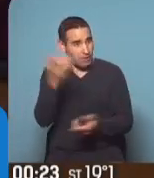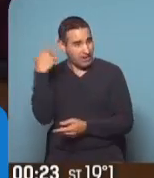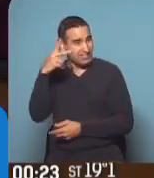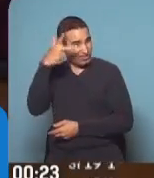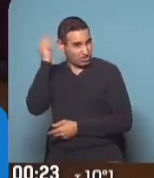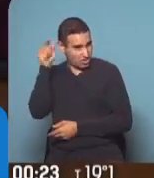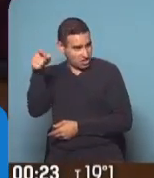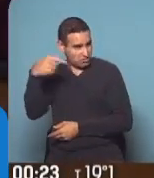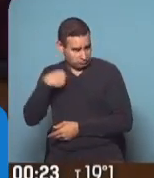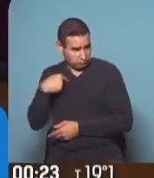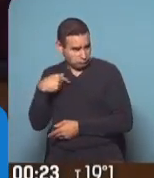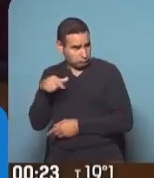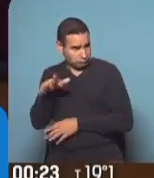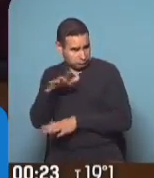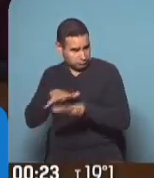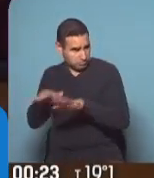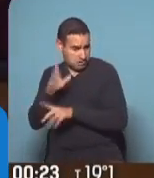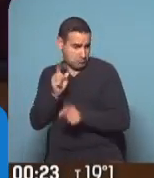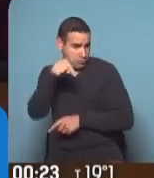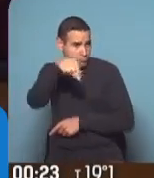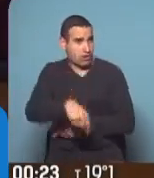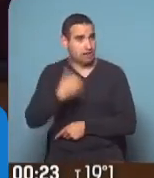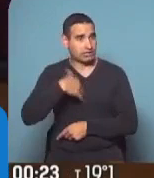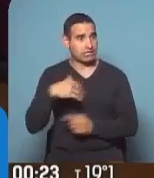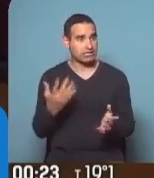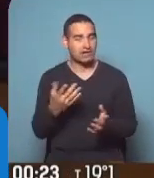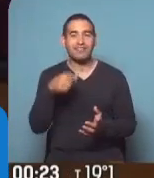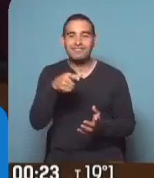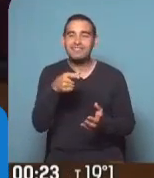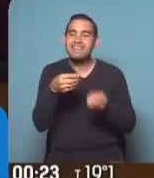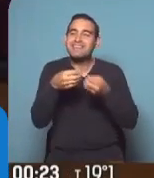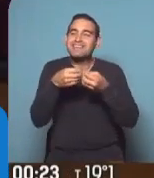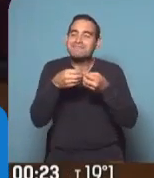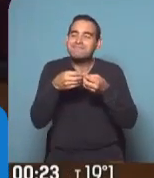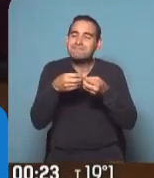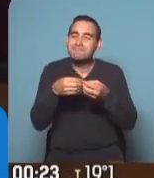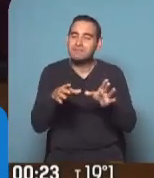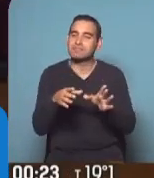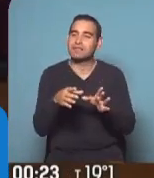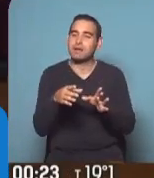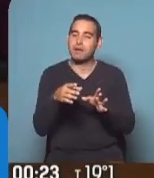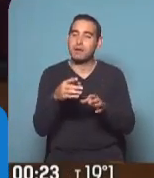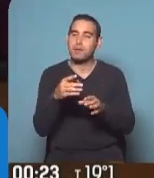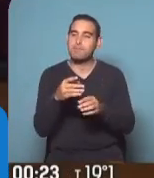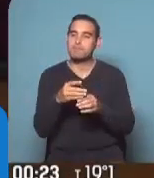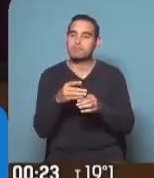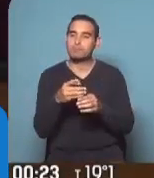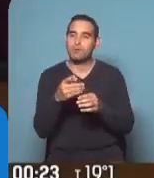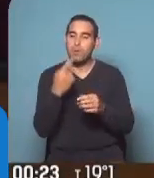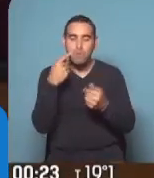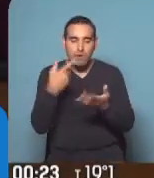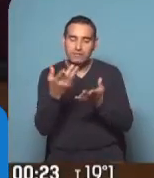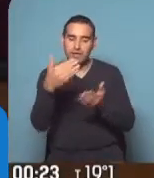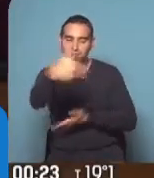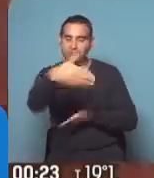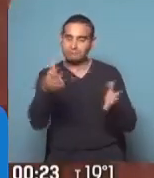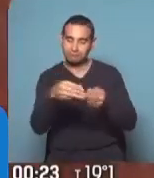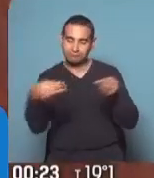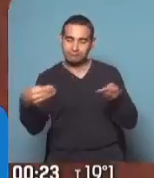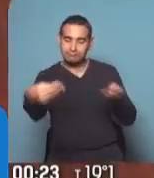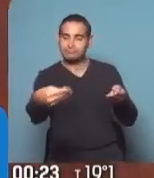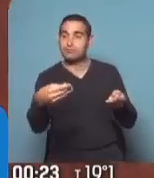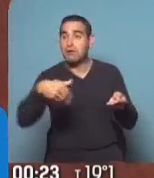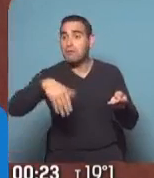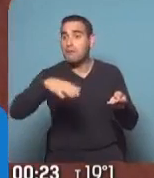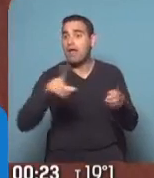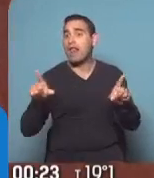Chile, y creó la primera, donde manda el boceto de lo que sería después la ley de la